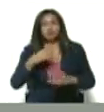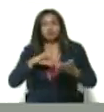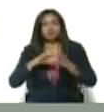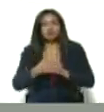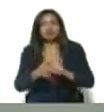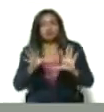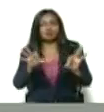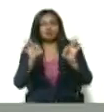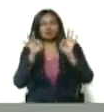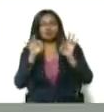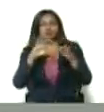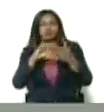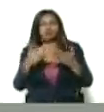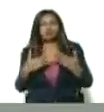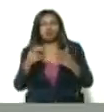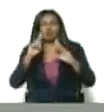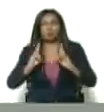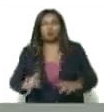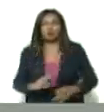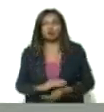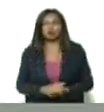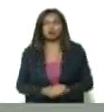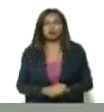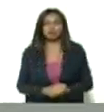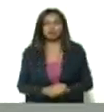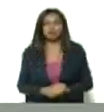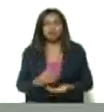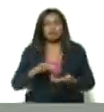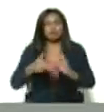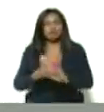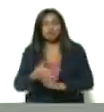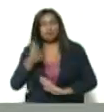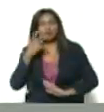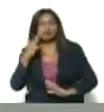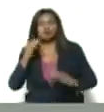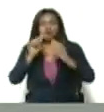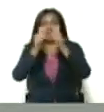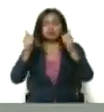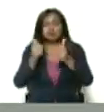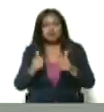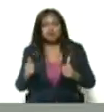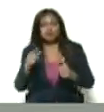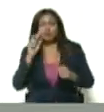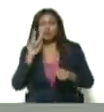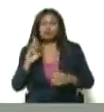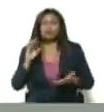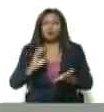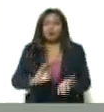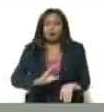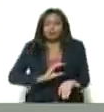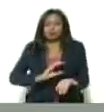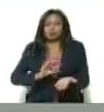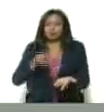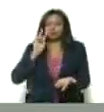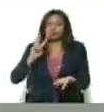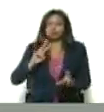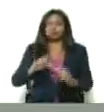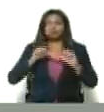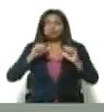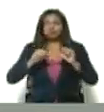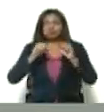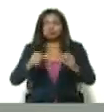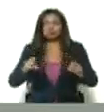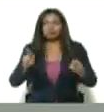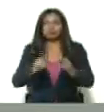lección que está recibiendo el ser humano. ¿No será que el sistema capitalista que te lleva de manera permanente ahí